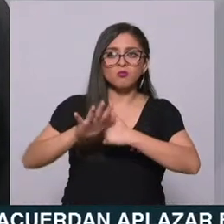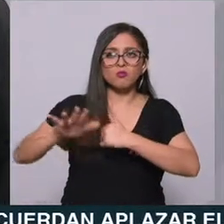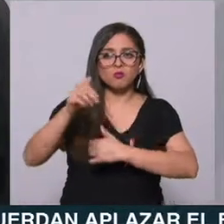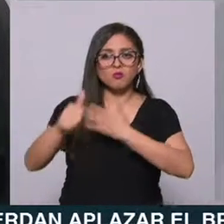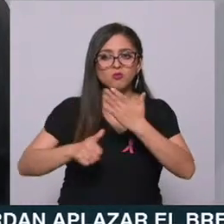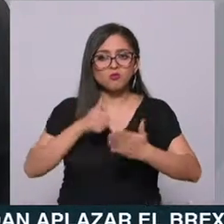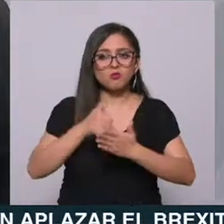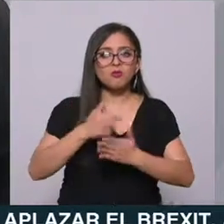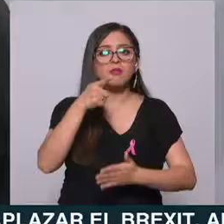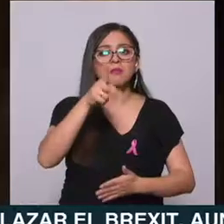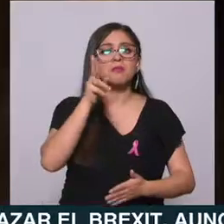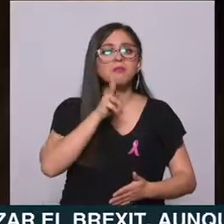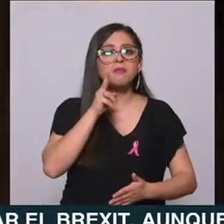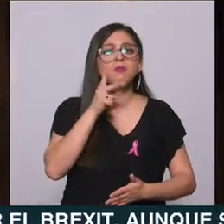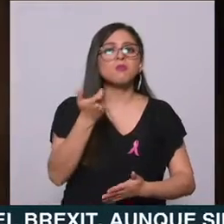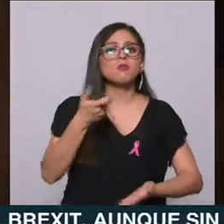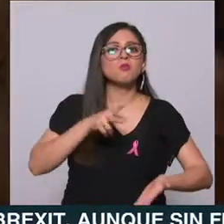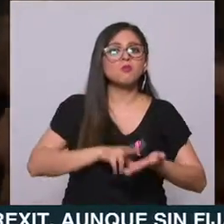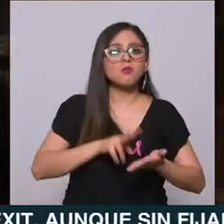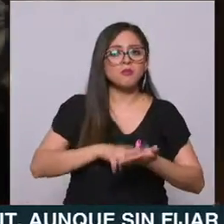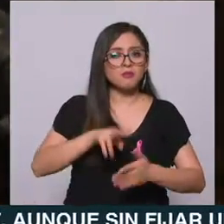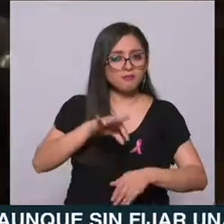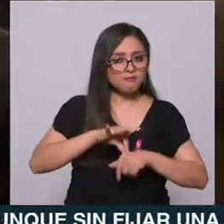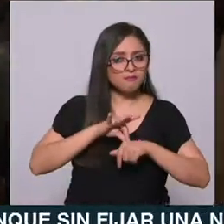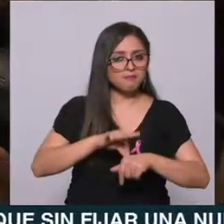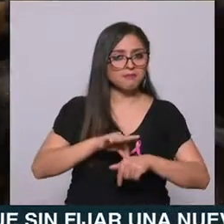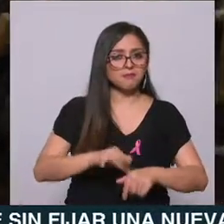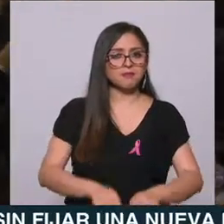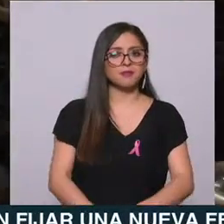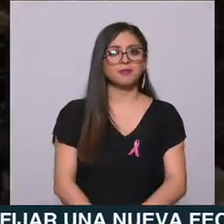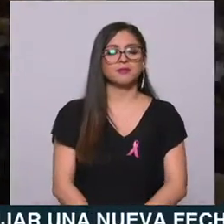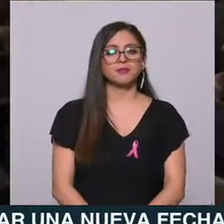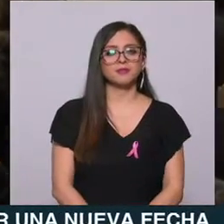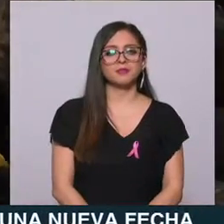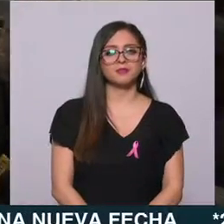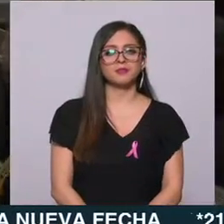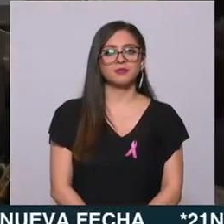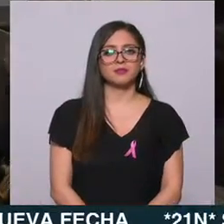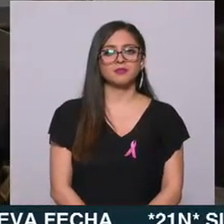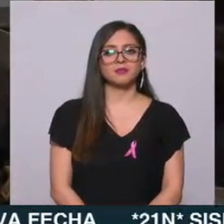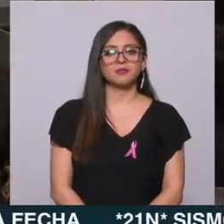reales de un sistema como este. Con imágenes de Jorge Barajas, Enrique Muñiz, 21 Noticias.